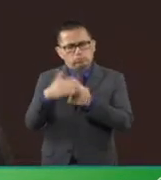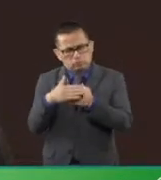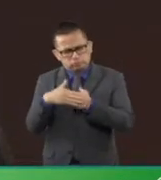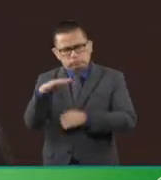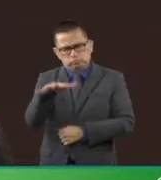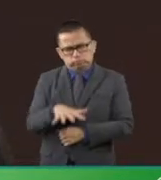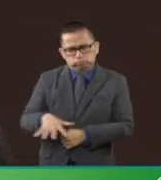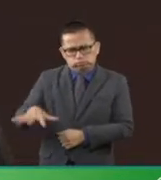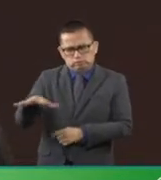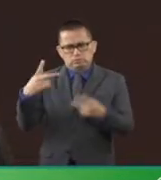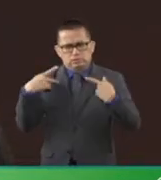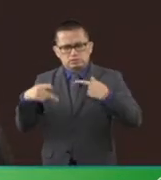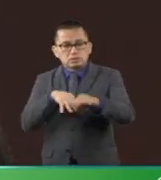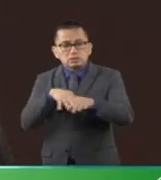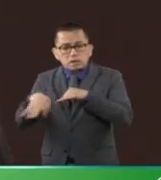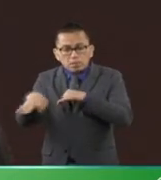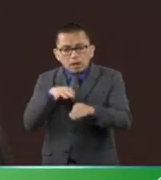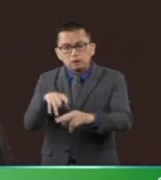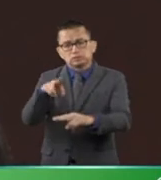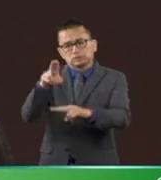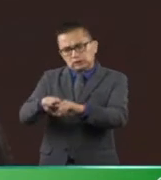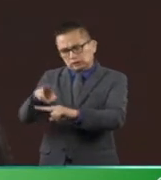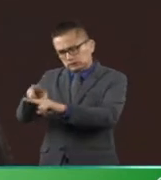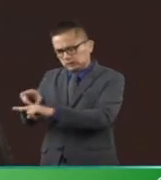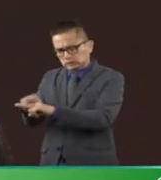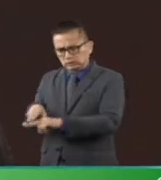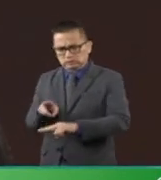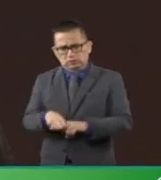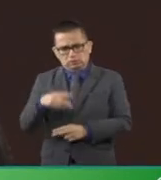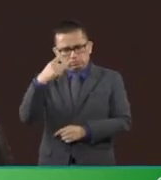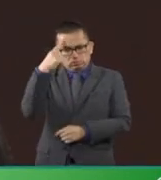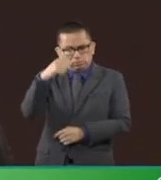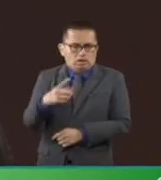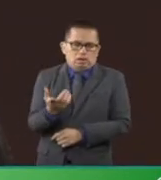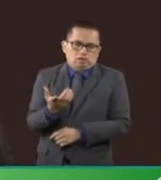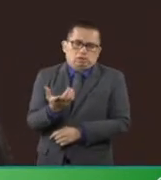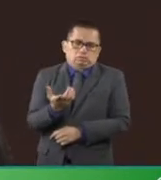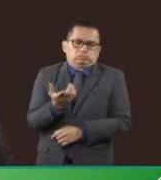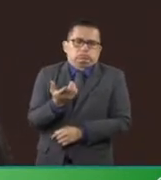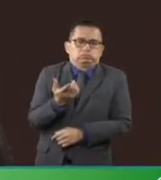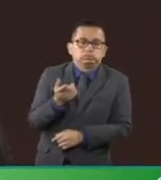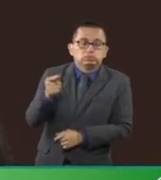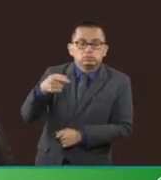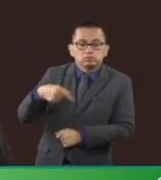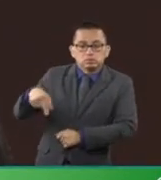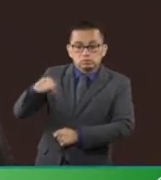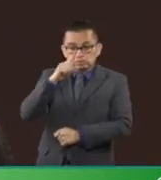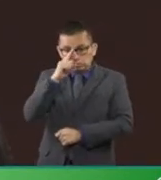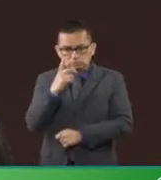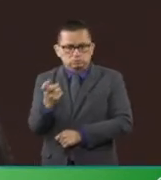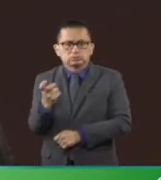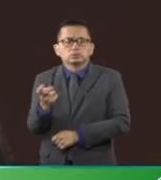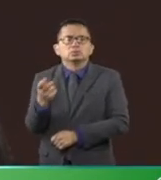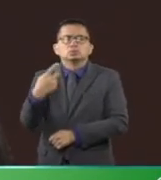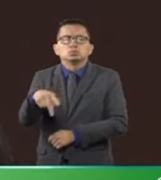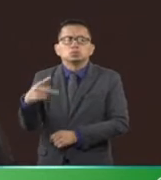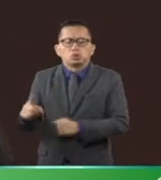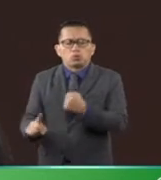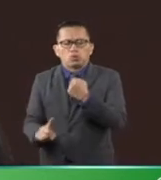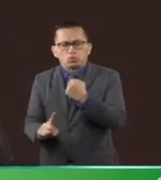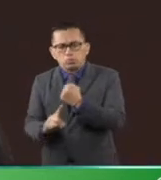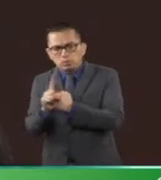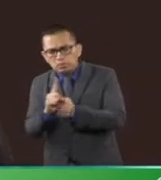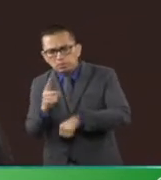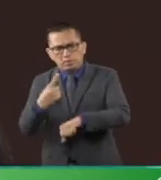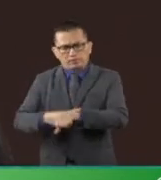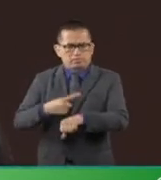y trabajadores con su silla, para que no vayan a o tengan este tipo de enfermedades.